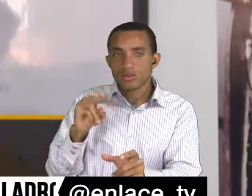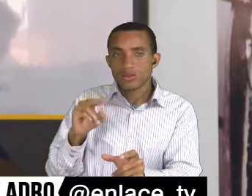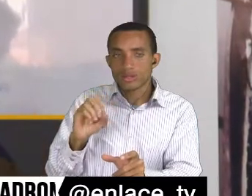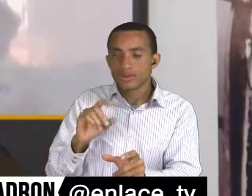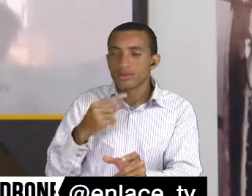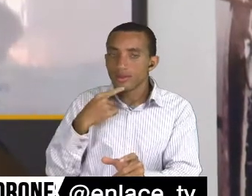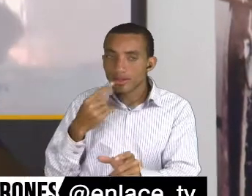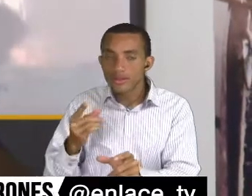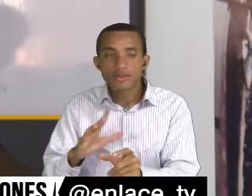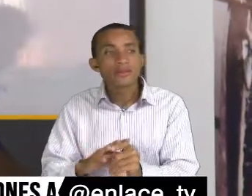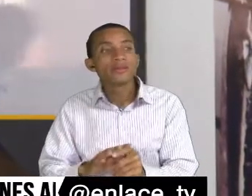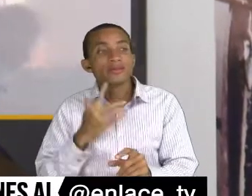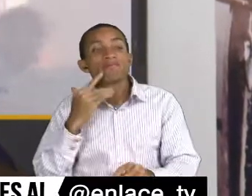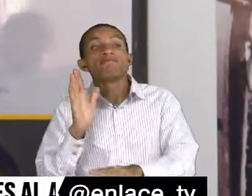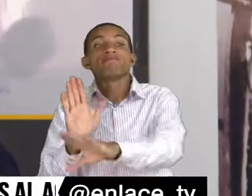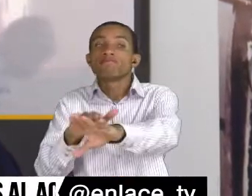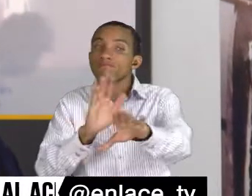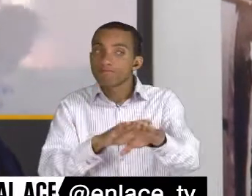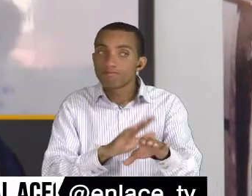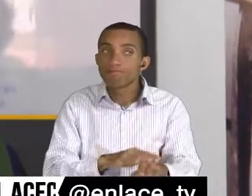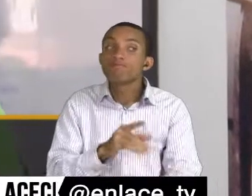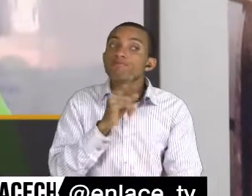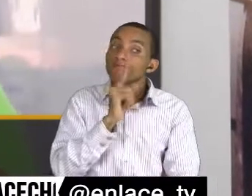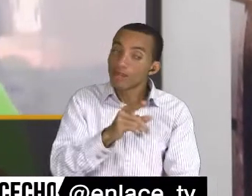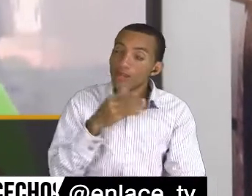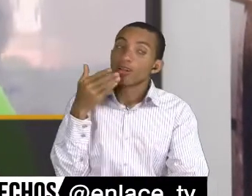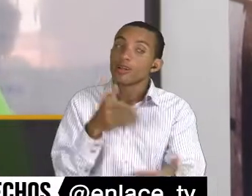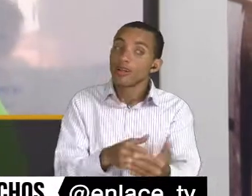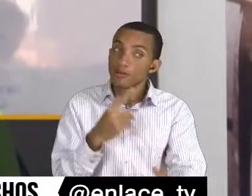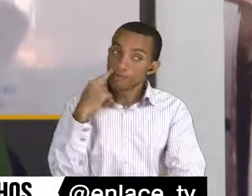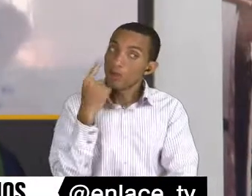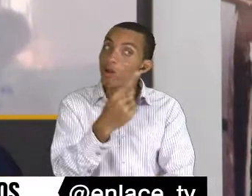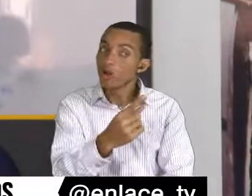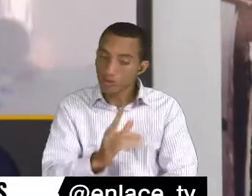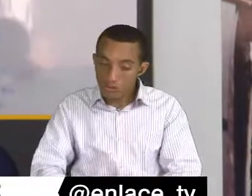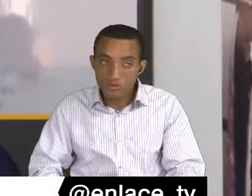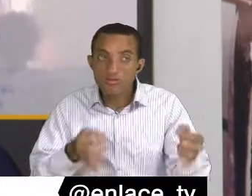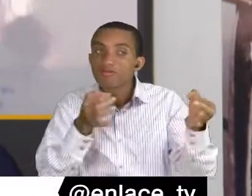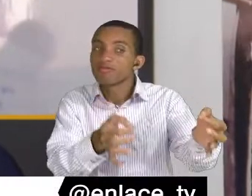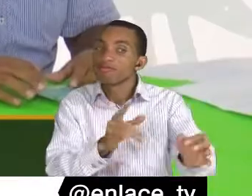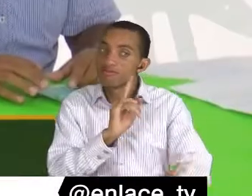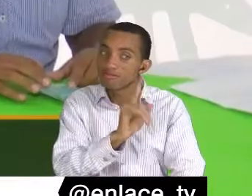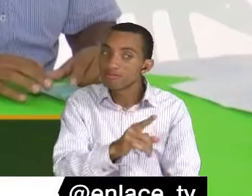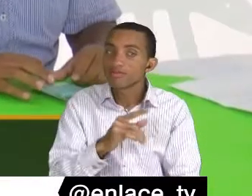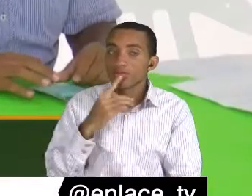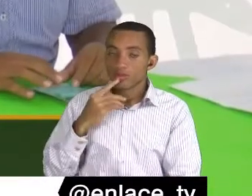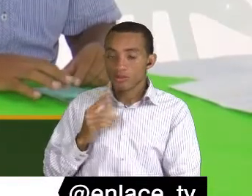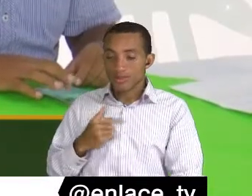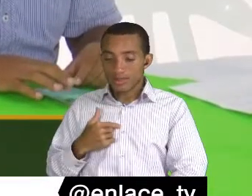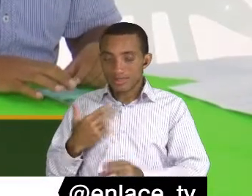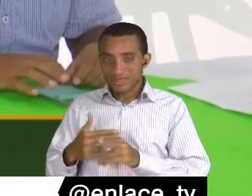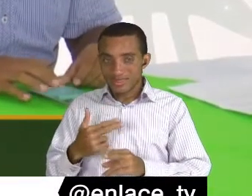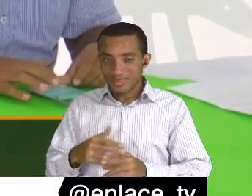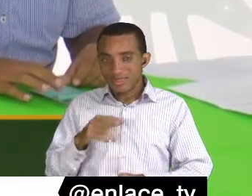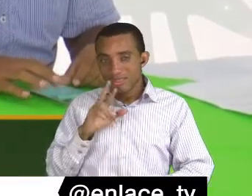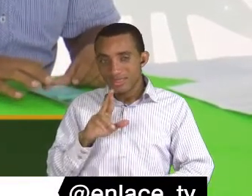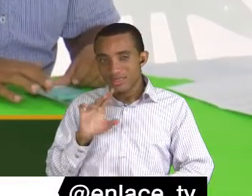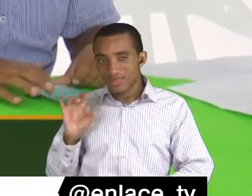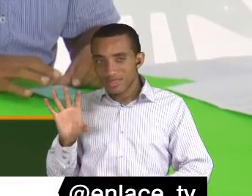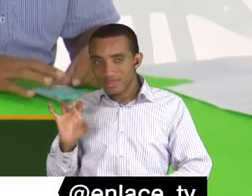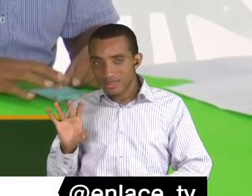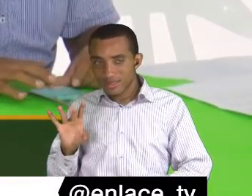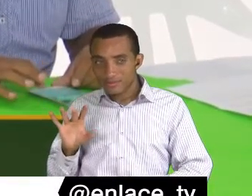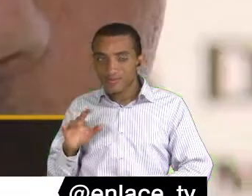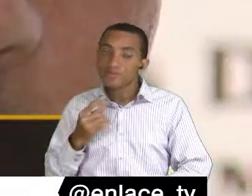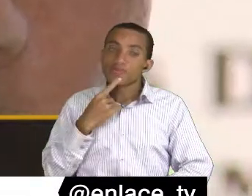amenaza a nombre de R15 y a nombre de las autodefensas gaitanistas. Alias Dani con alias Marihuano al